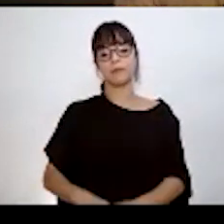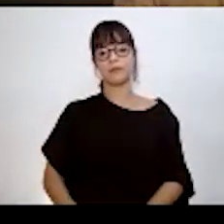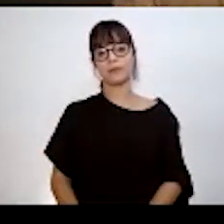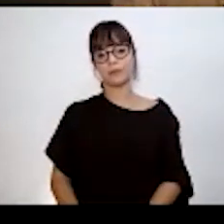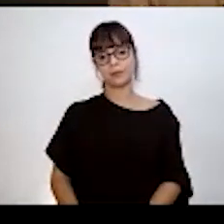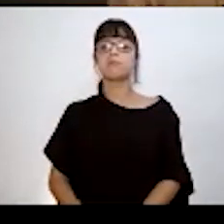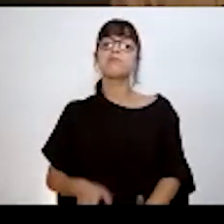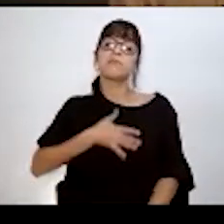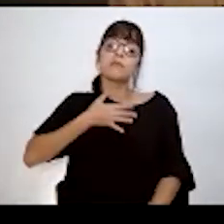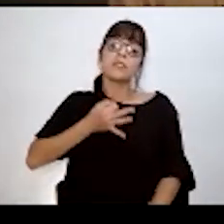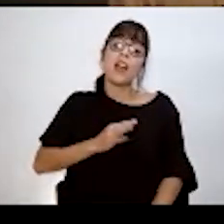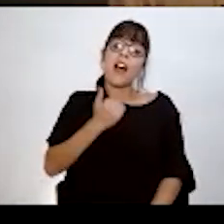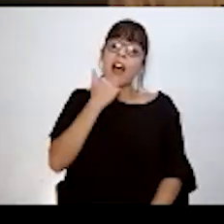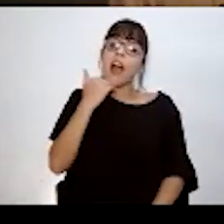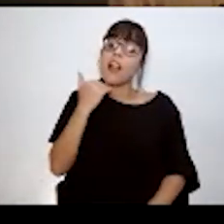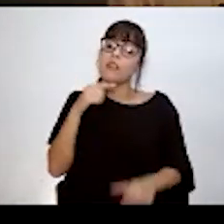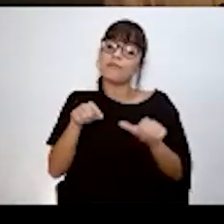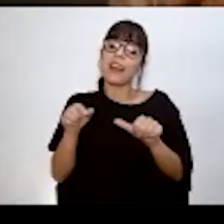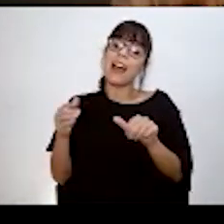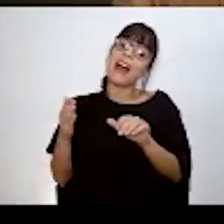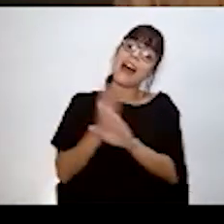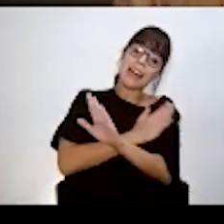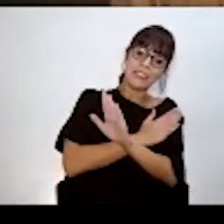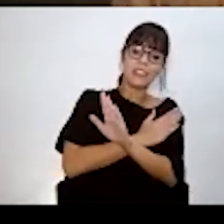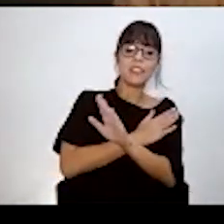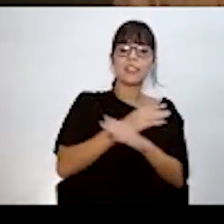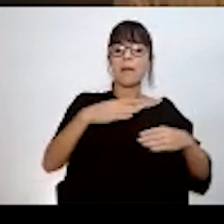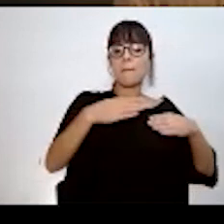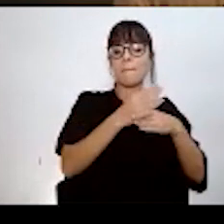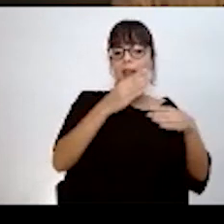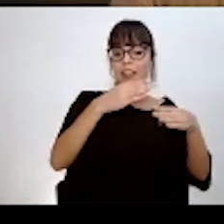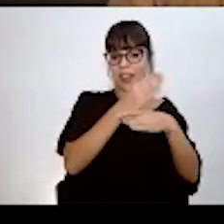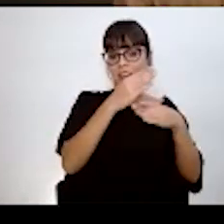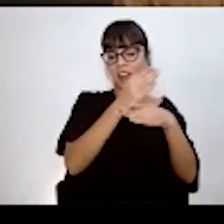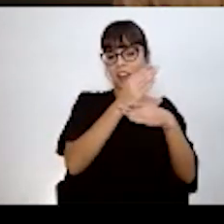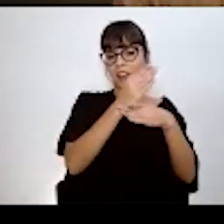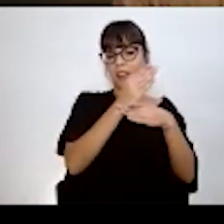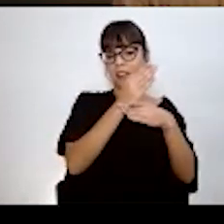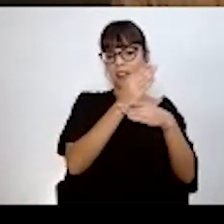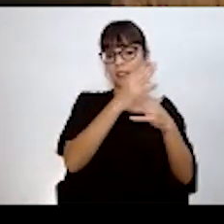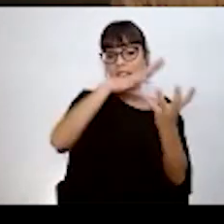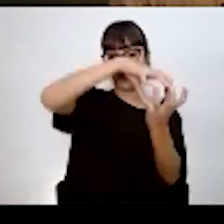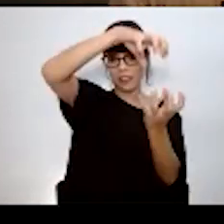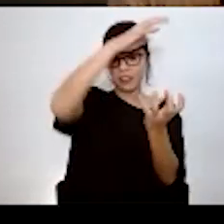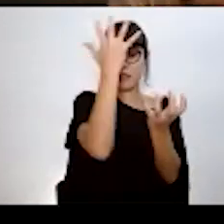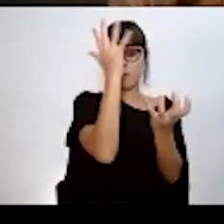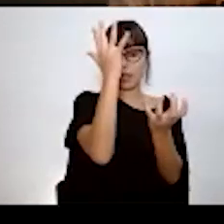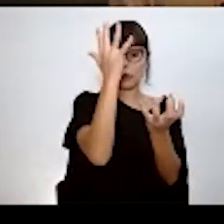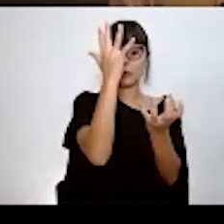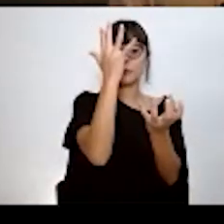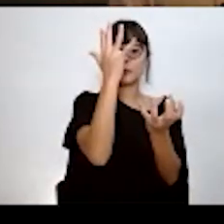algunas fechas anteriores realizadas sobre madera de pino fundamentalmente, y todos sabemos el problema que tiene,